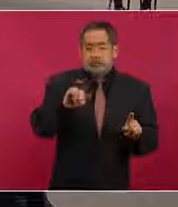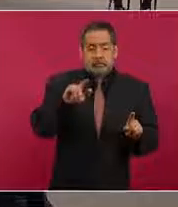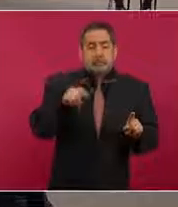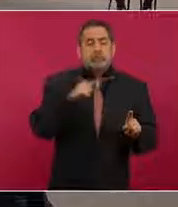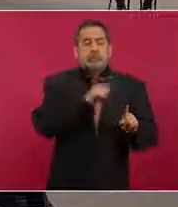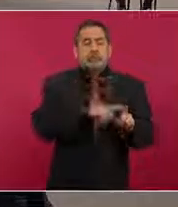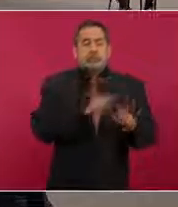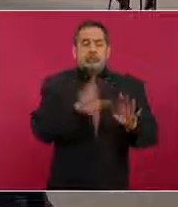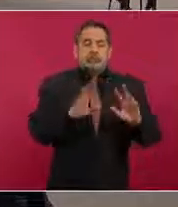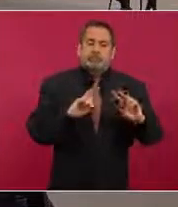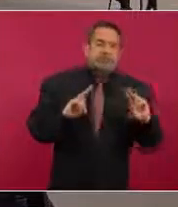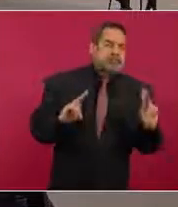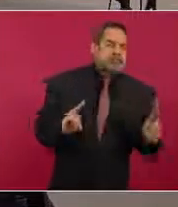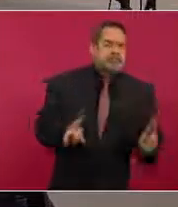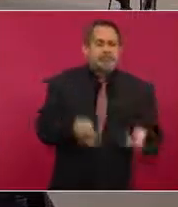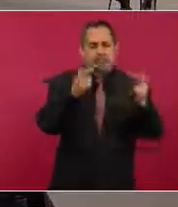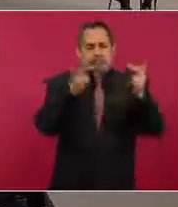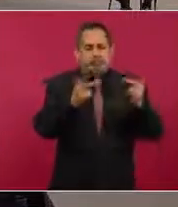vendió